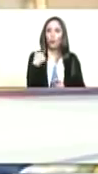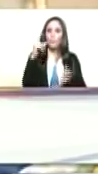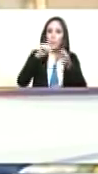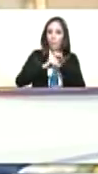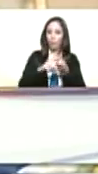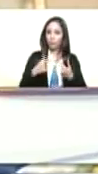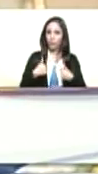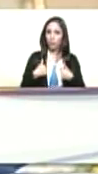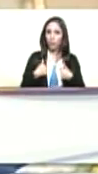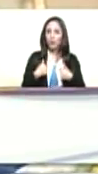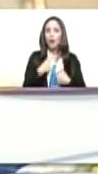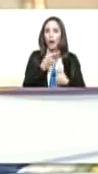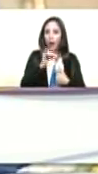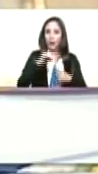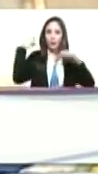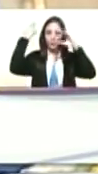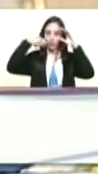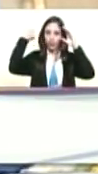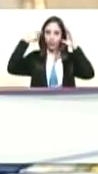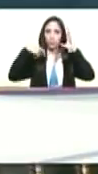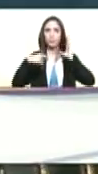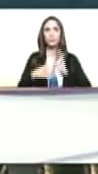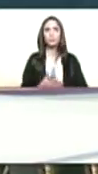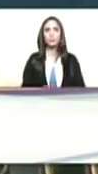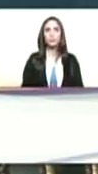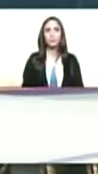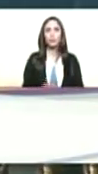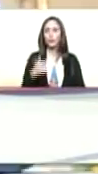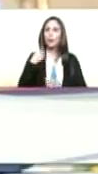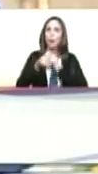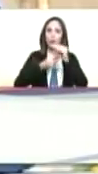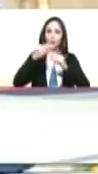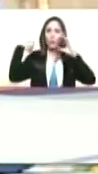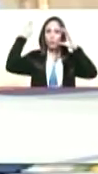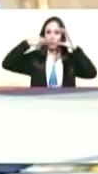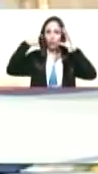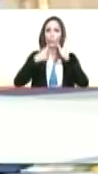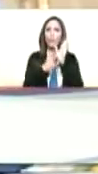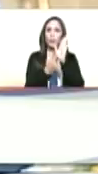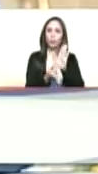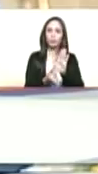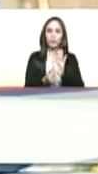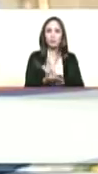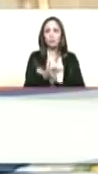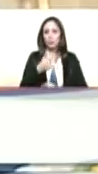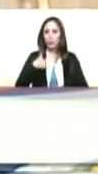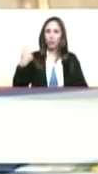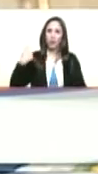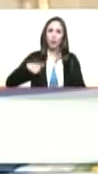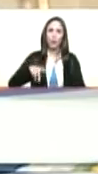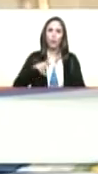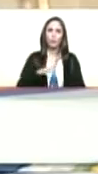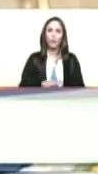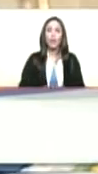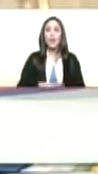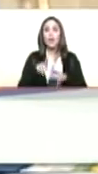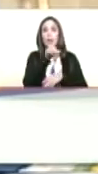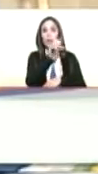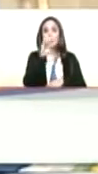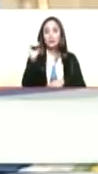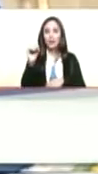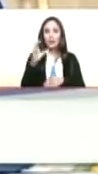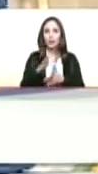ustedes lo conozcan. Lo voy a guindar en mi cuenta de Instagram, Facebook y Twitter. ¿Eh? Nosotros tenemos 100 gallinas